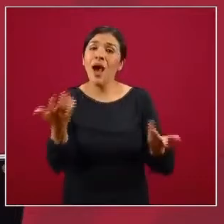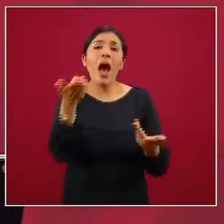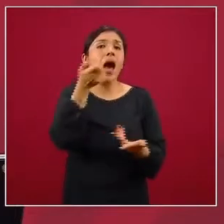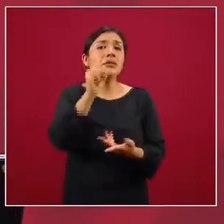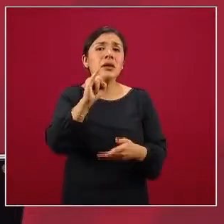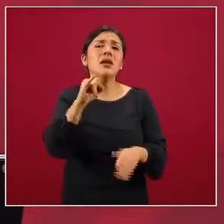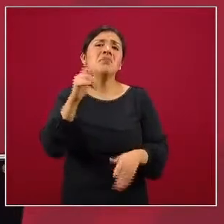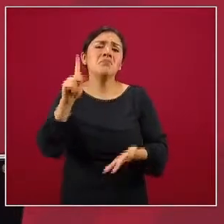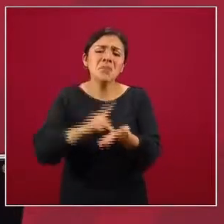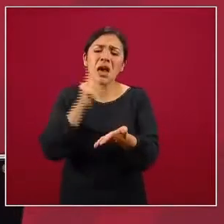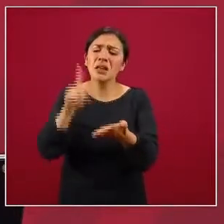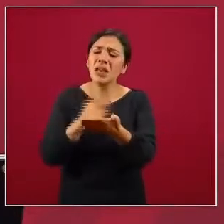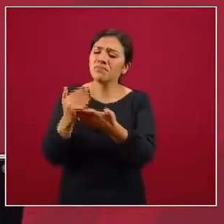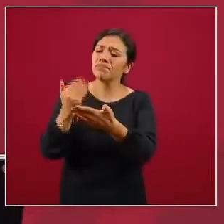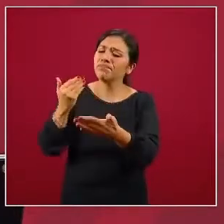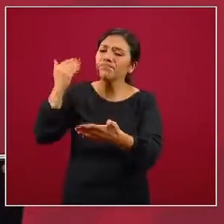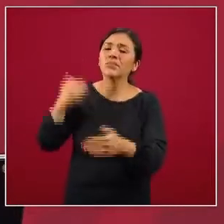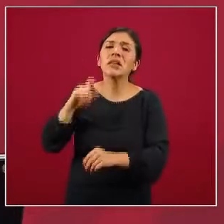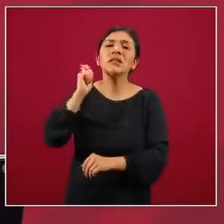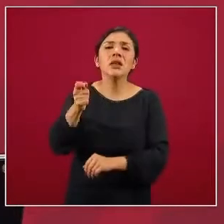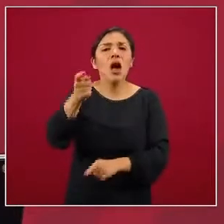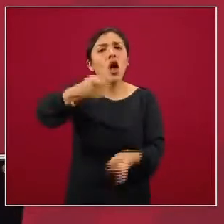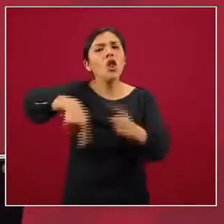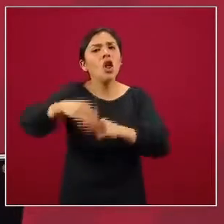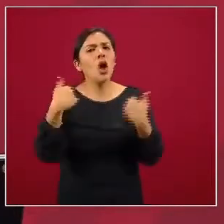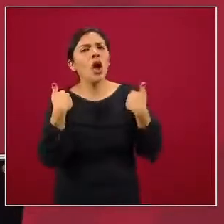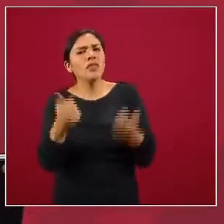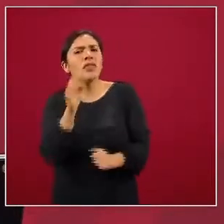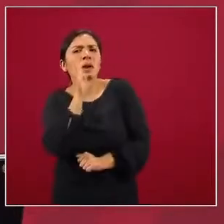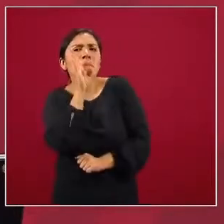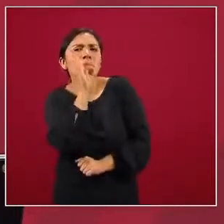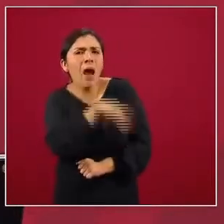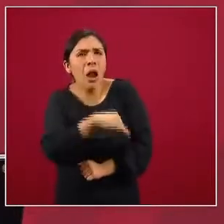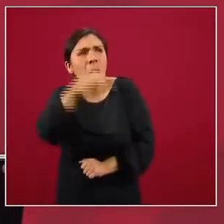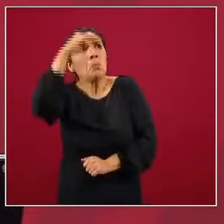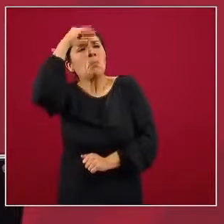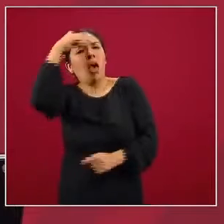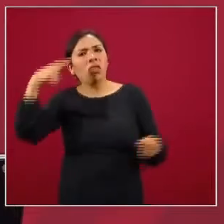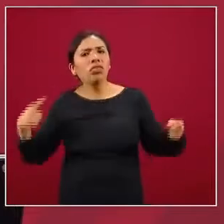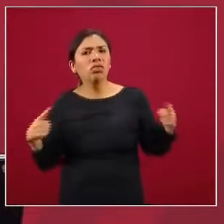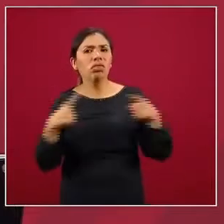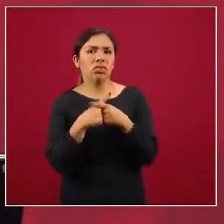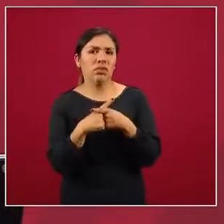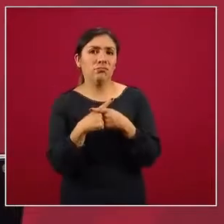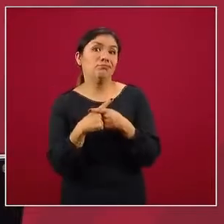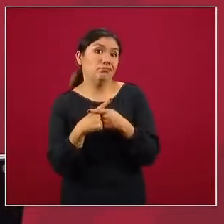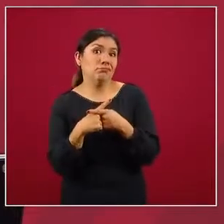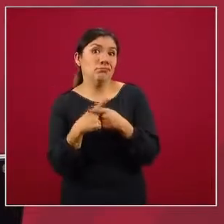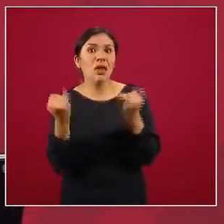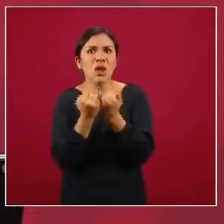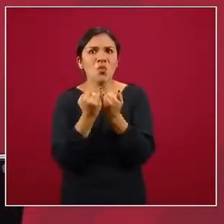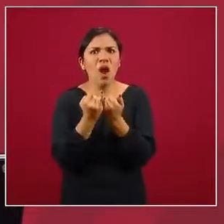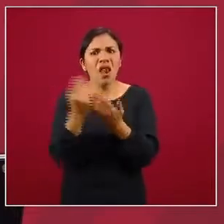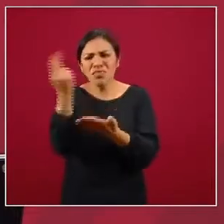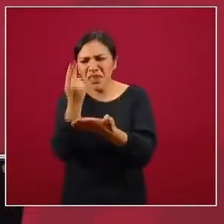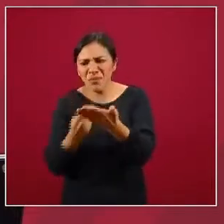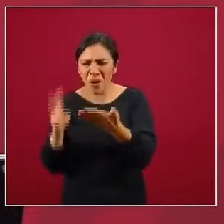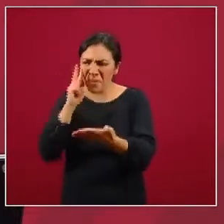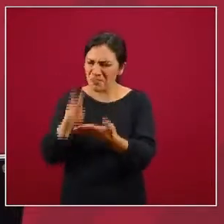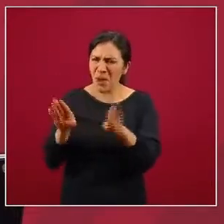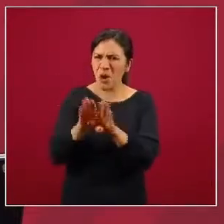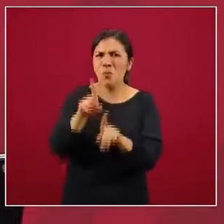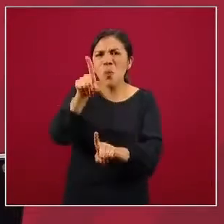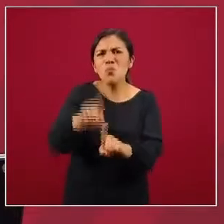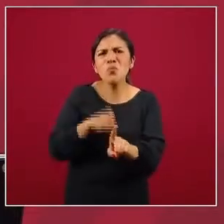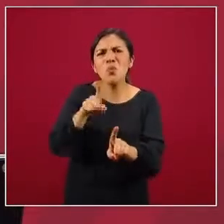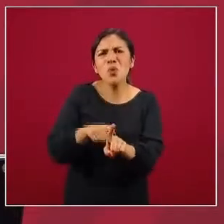en otras ocasiones, fue mal interpretado por algunos medios de comunicación, incluso caricaturistas, que pusieron